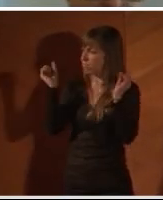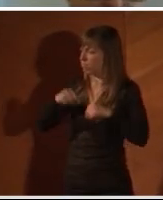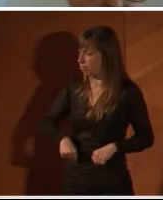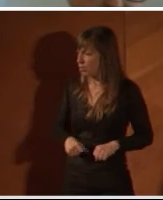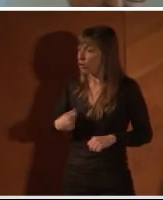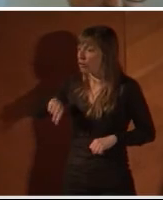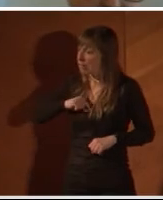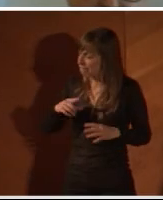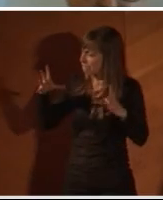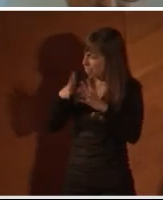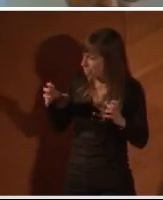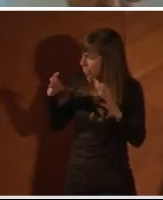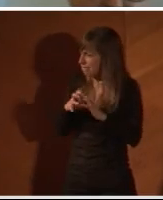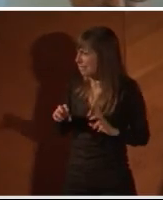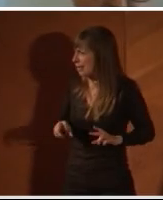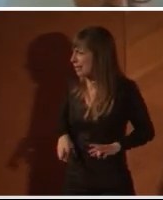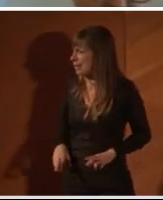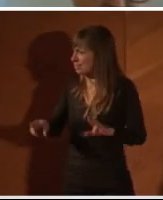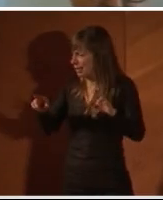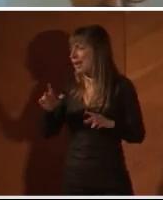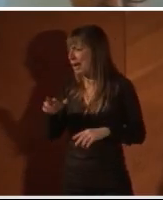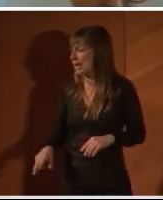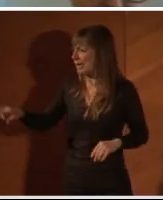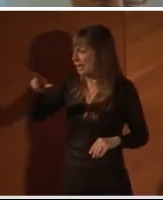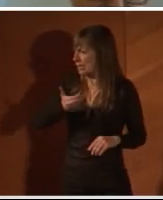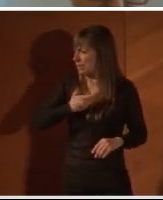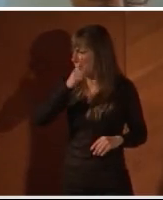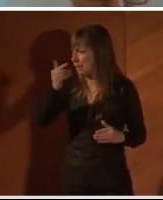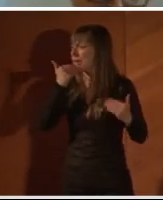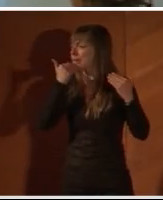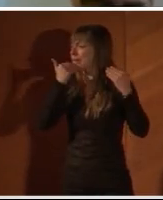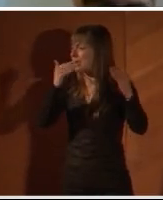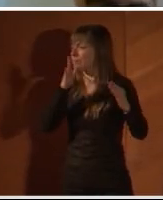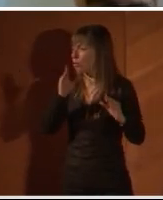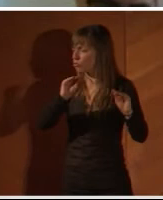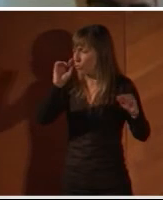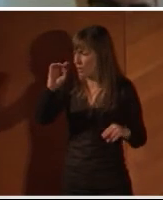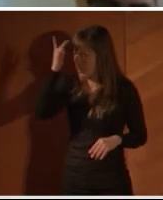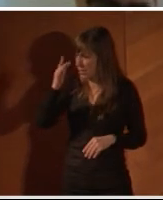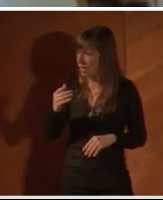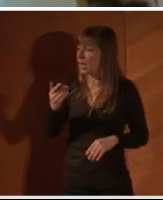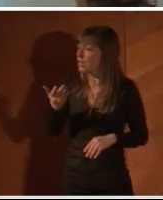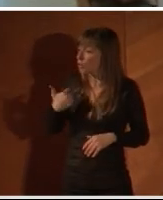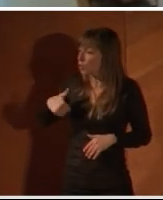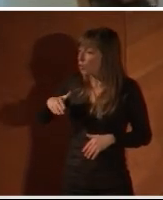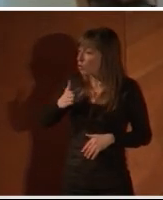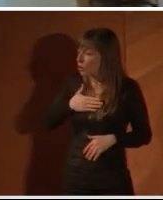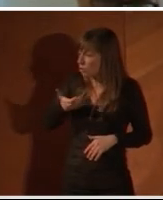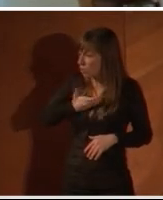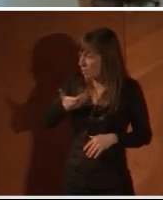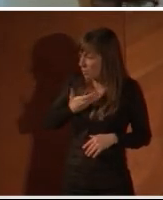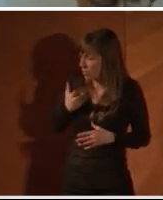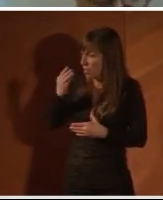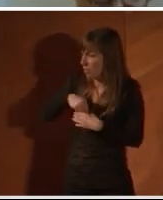esperanzados, insisto, agradecidos al Ayuntamiento de Madrid por esta iniciativa, y si siempre hemos dicho, los que nos dedicamos al mundo municipal,